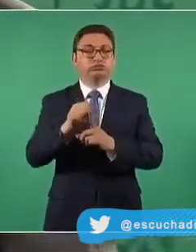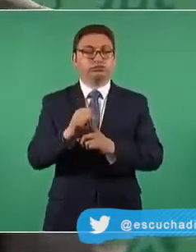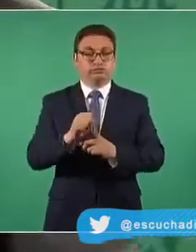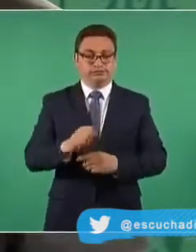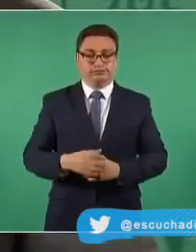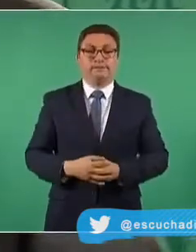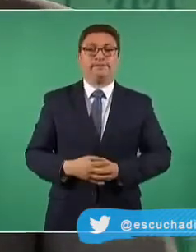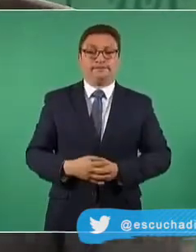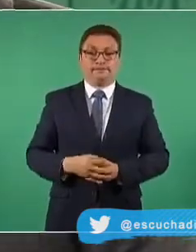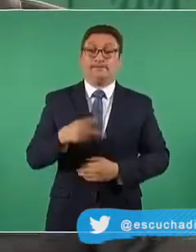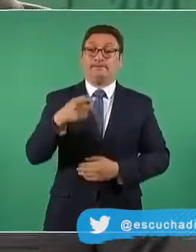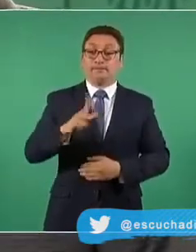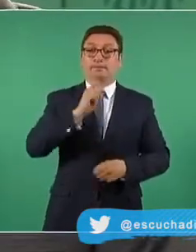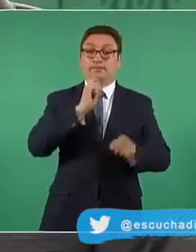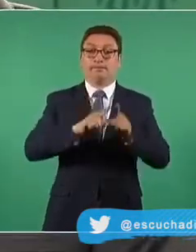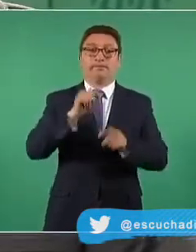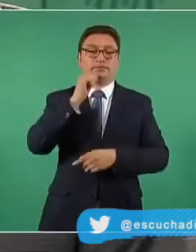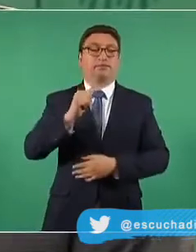Pero también ayer,